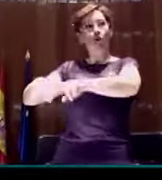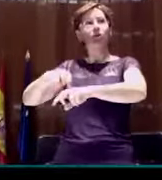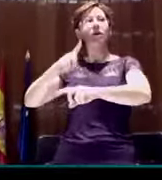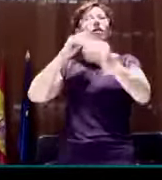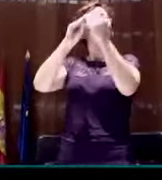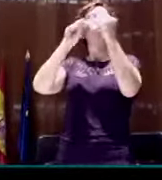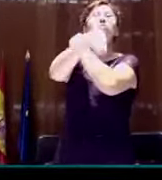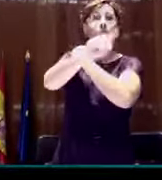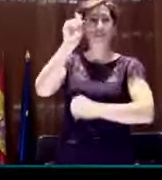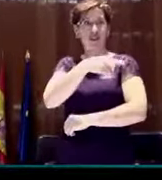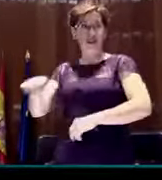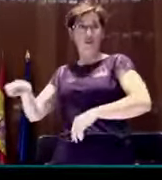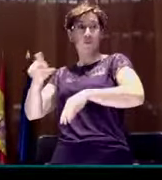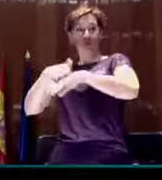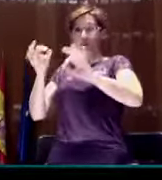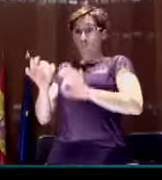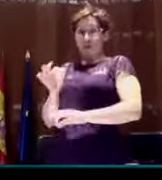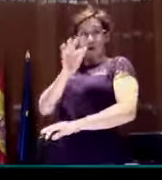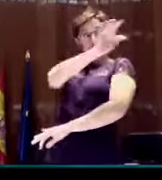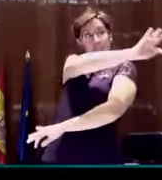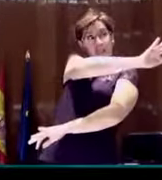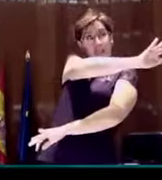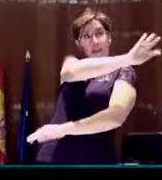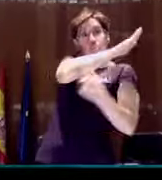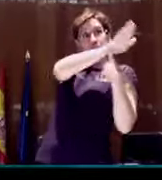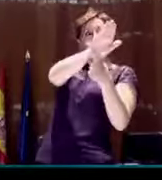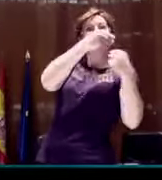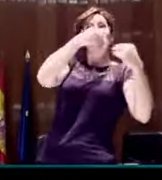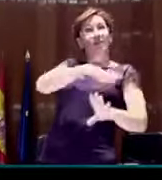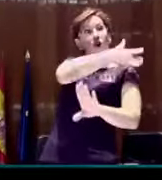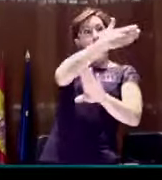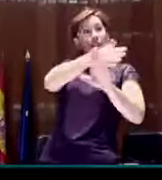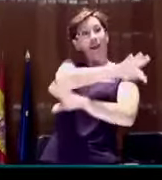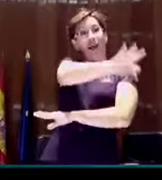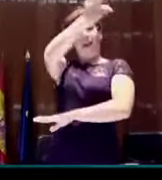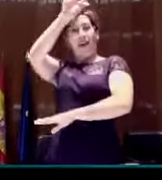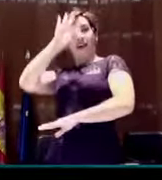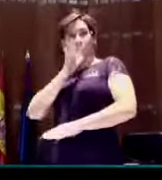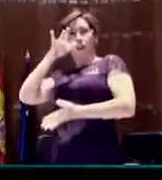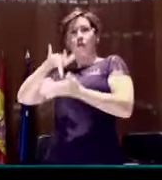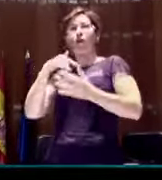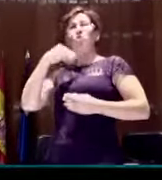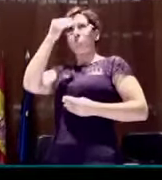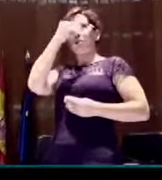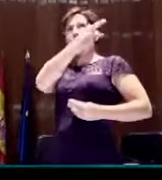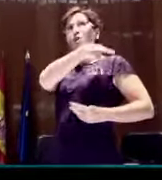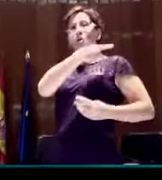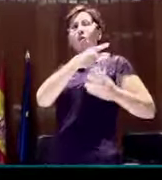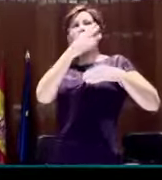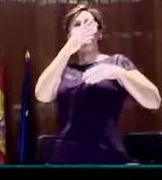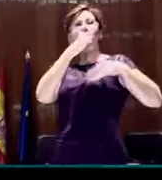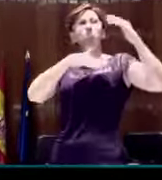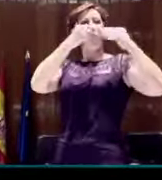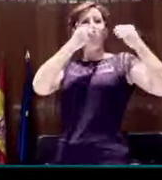Que después de la presentación que ha habido anteriormente, que era una presentación histórica, pues la verdad es que se van a complementar bastante bien. Entonces,